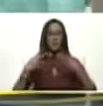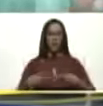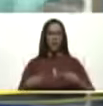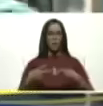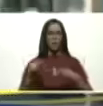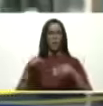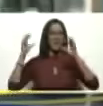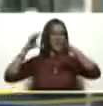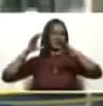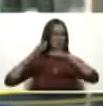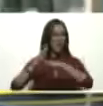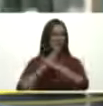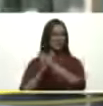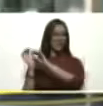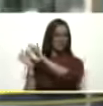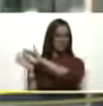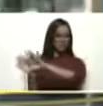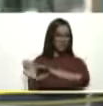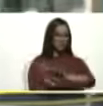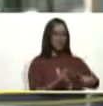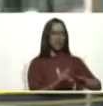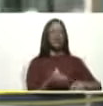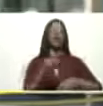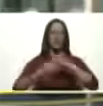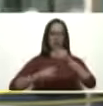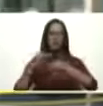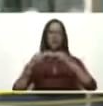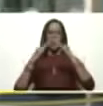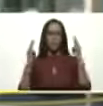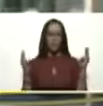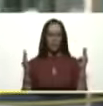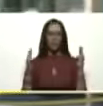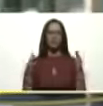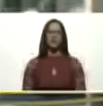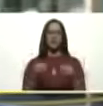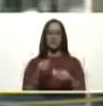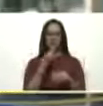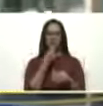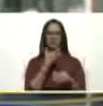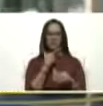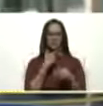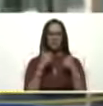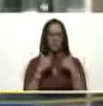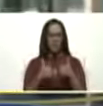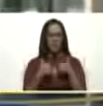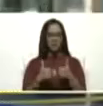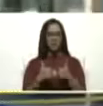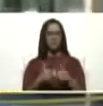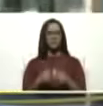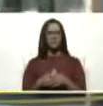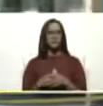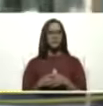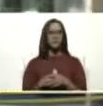la lluvia. Hicieron un puente bien chévere, puente Chorrito, bien bueno.